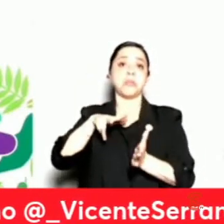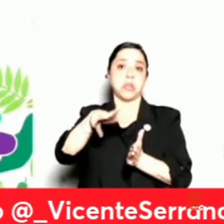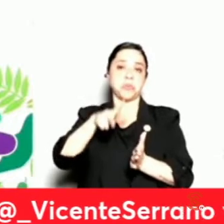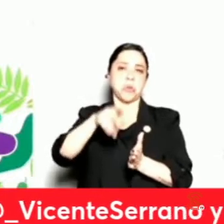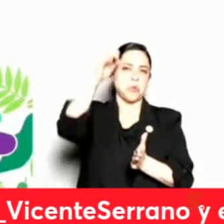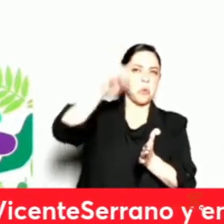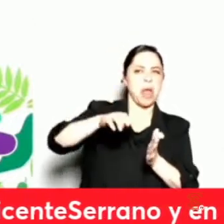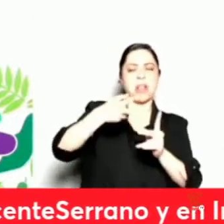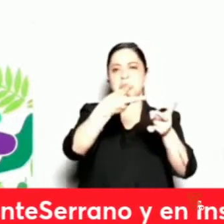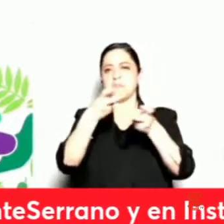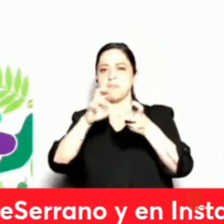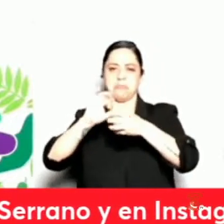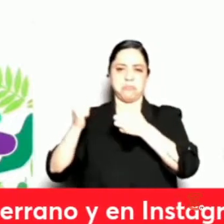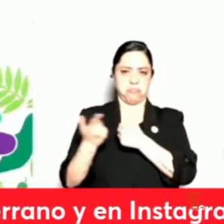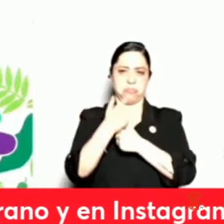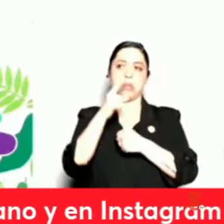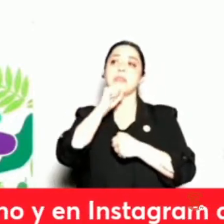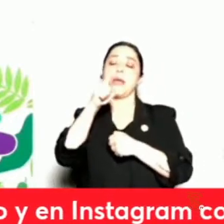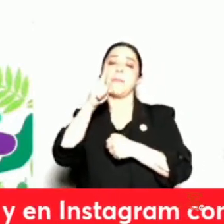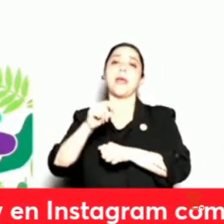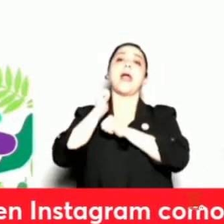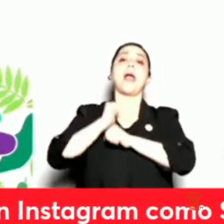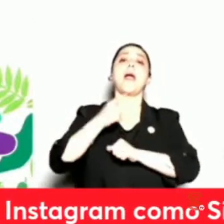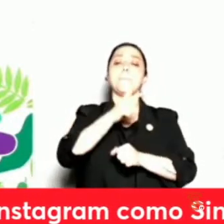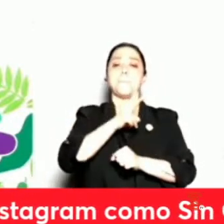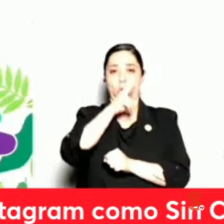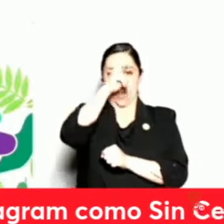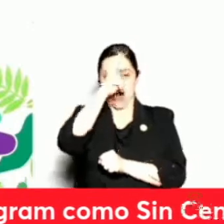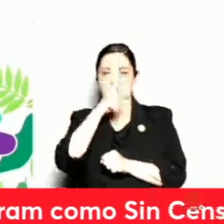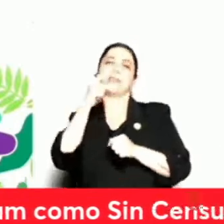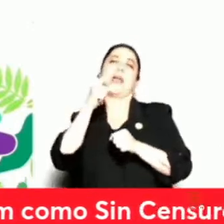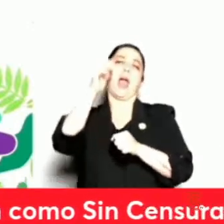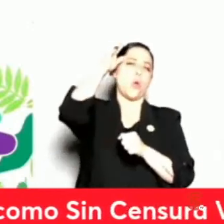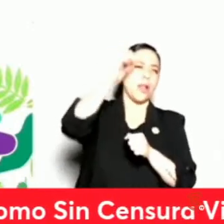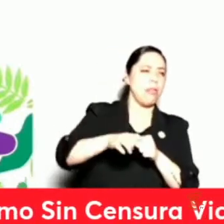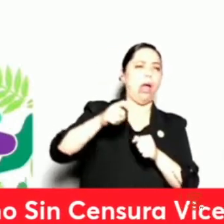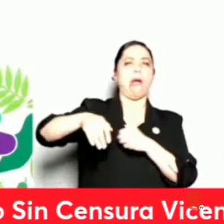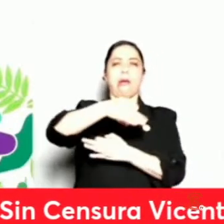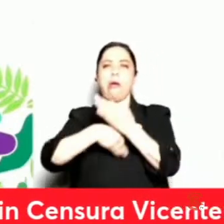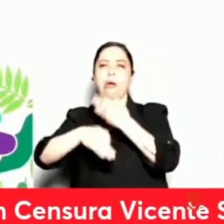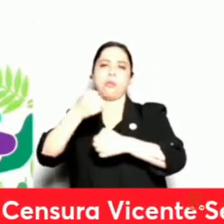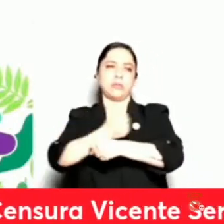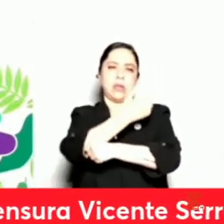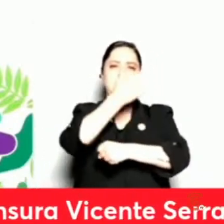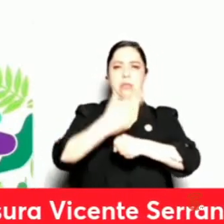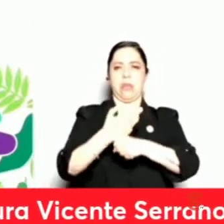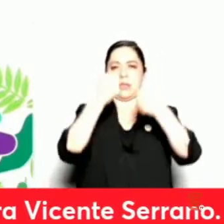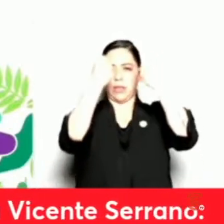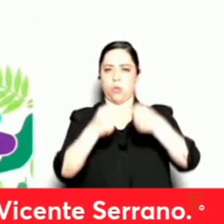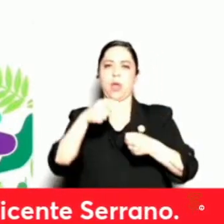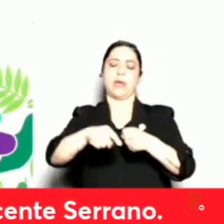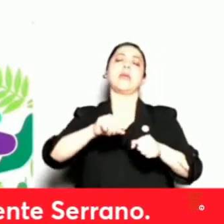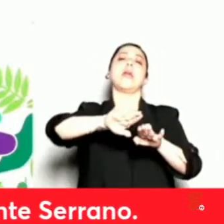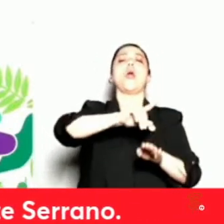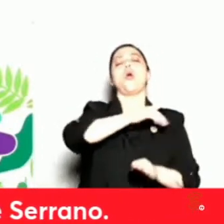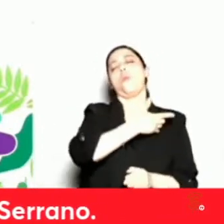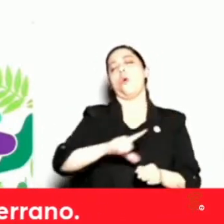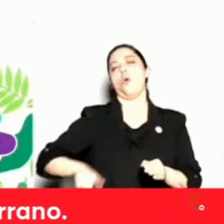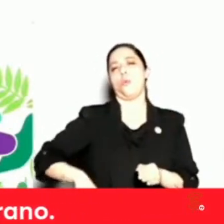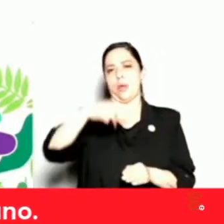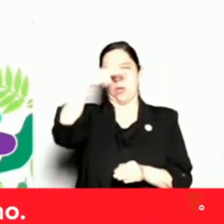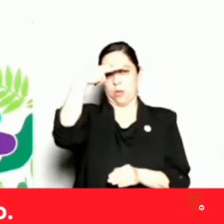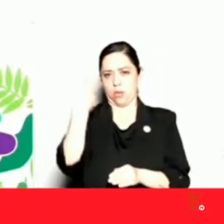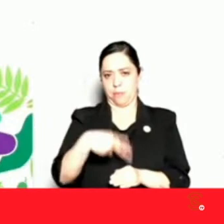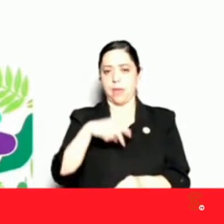de la Unidad de Prevención de la Violencia y del Delito de la Secretaría de Seguridad y Protección Ciudadana del Gobierno de México y director general